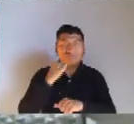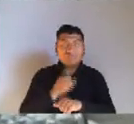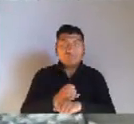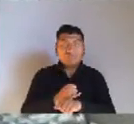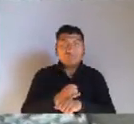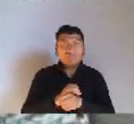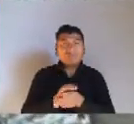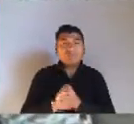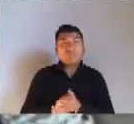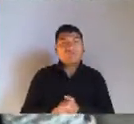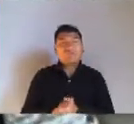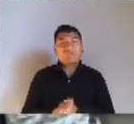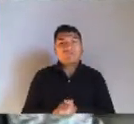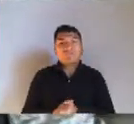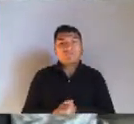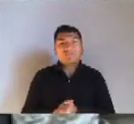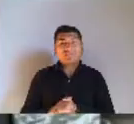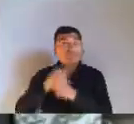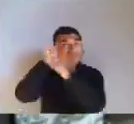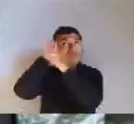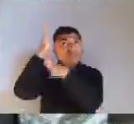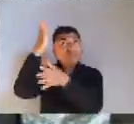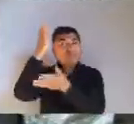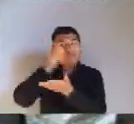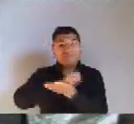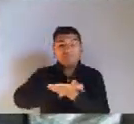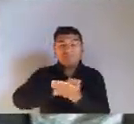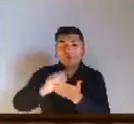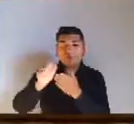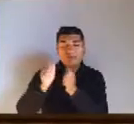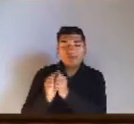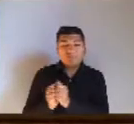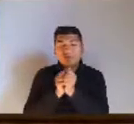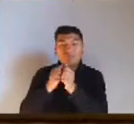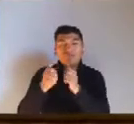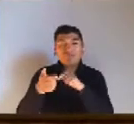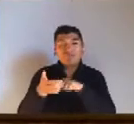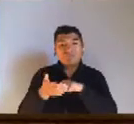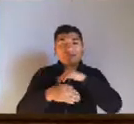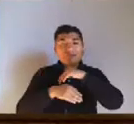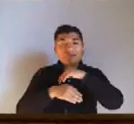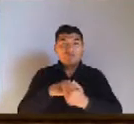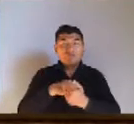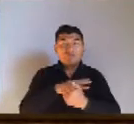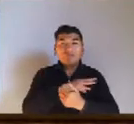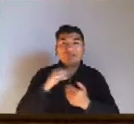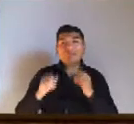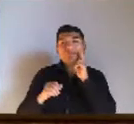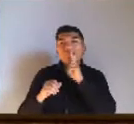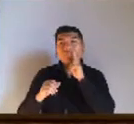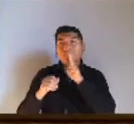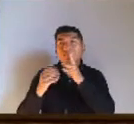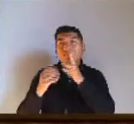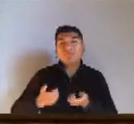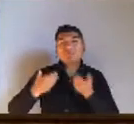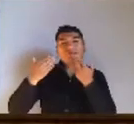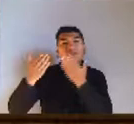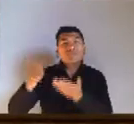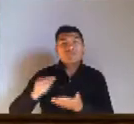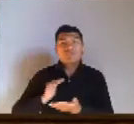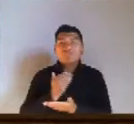Iglesia. Padre Santo, junto a este pan y a este vino, queremos ofrecerte